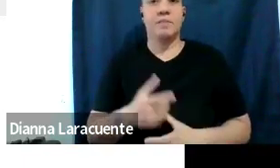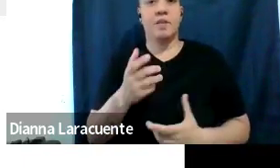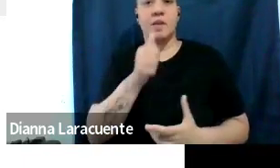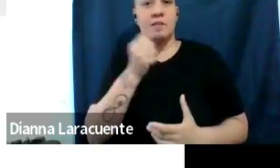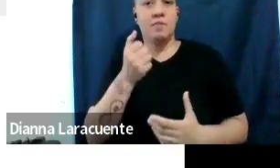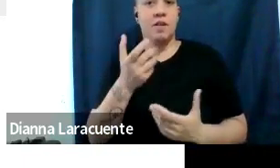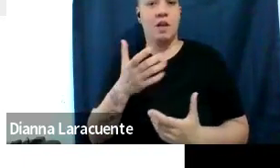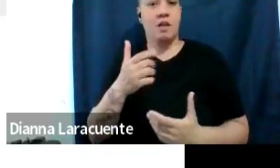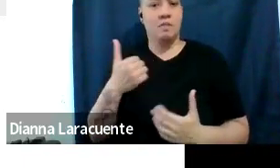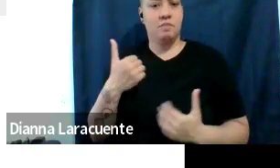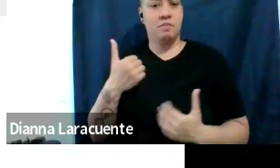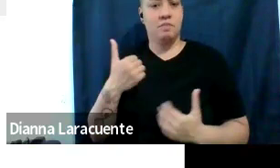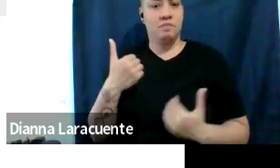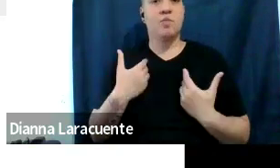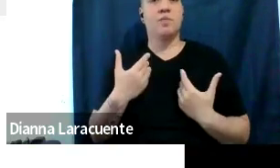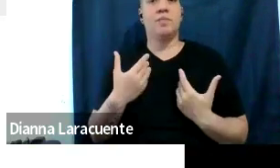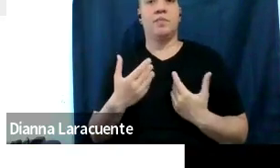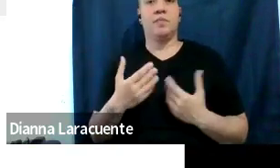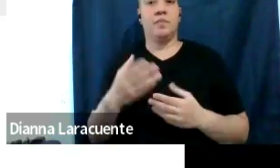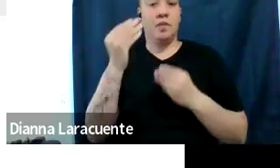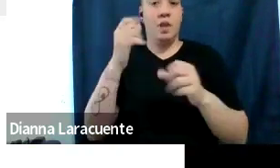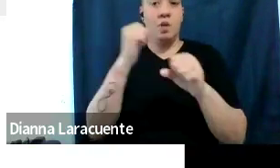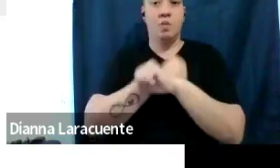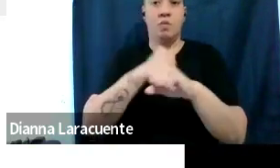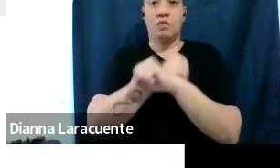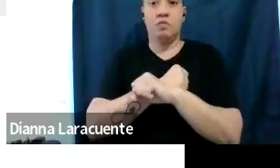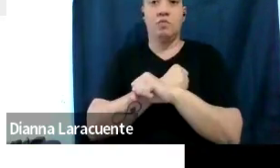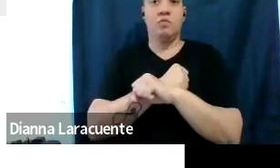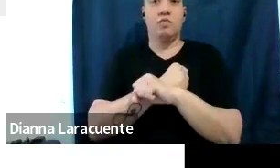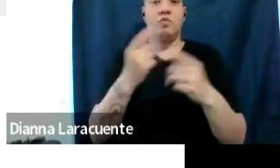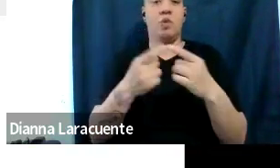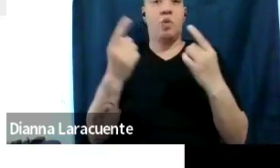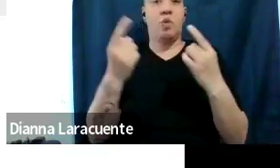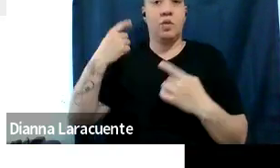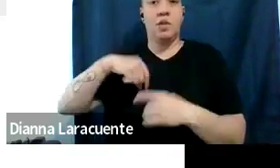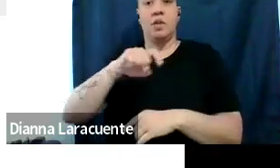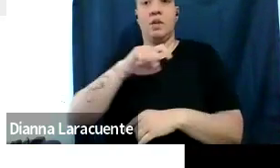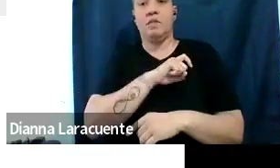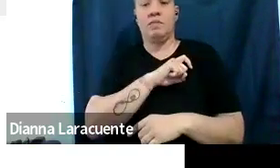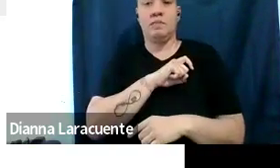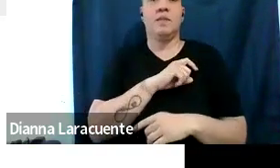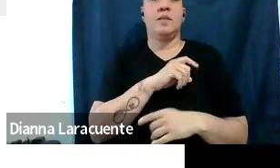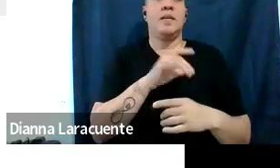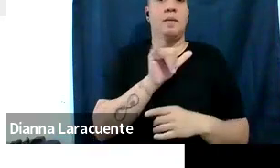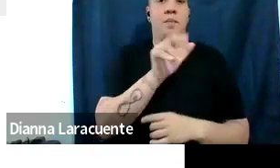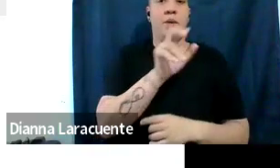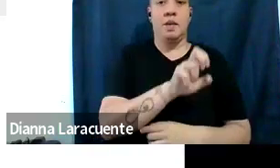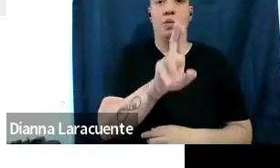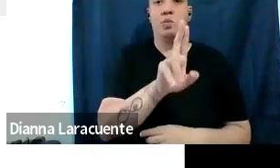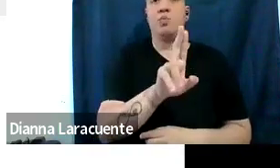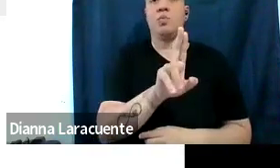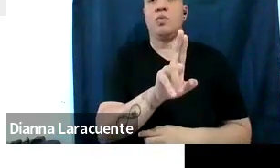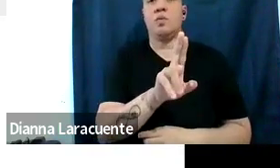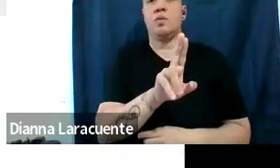llevó él. Y yo les quiero decir que él llevó una lucha sin cuartel contra España y una lucha sin cuartel contra Estados Unidos, pero ni nunca